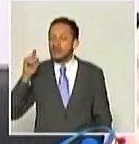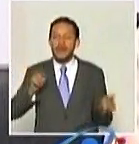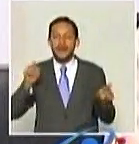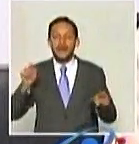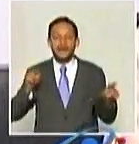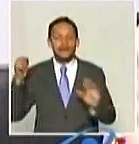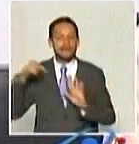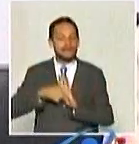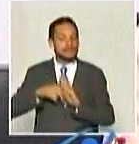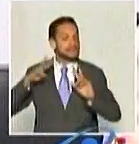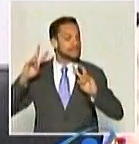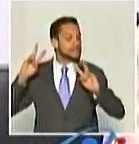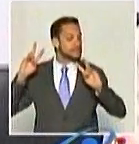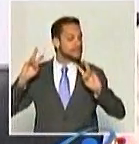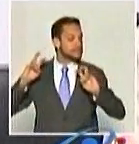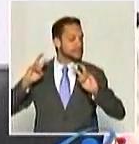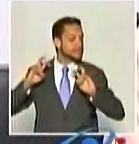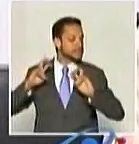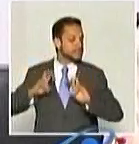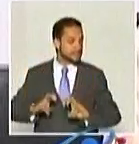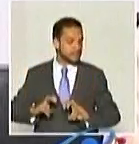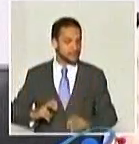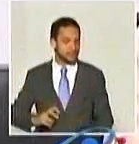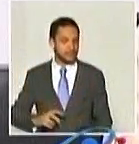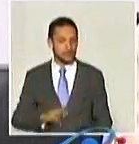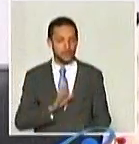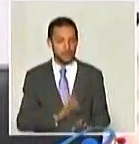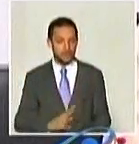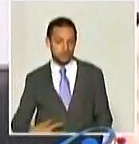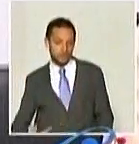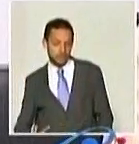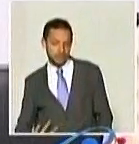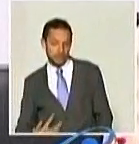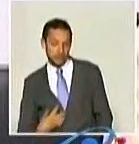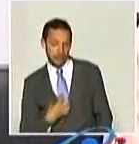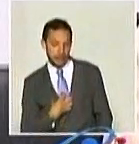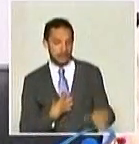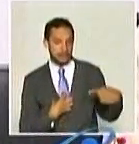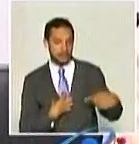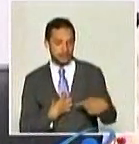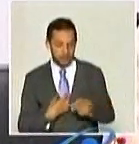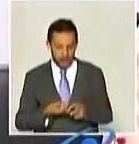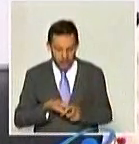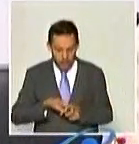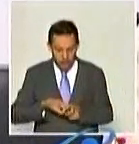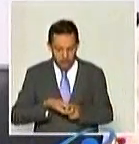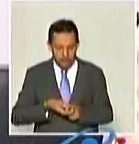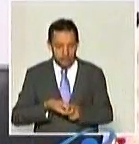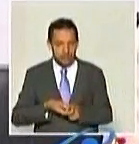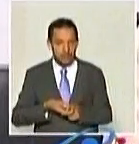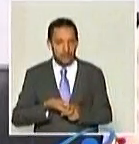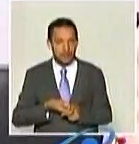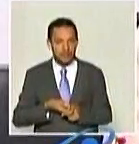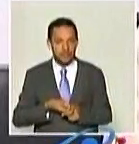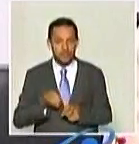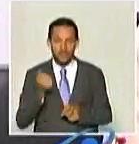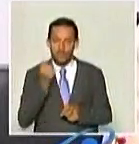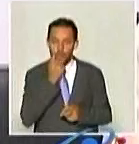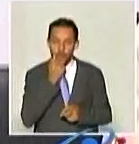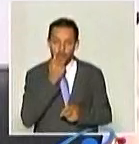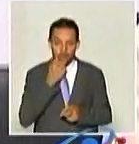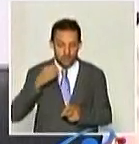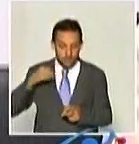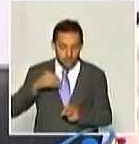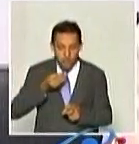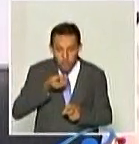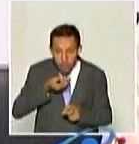investigadores han hablado de que el cáncer se reduce a eso. Cuando una célula empieza a no recibir oxígeno,